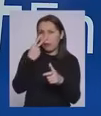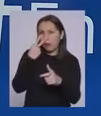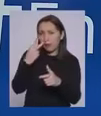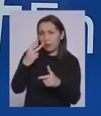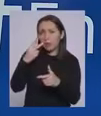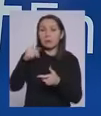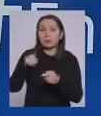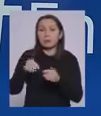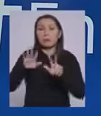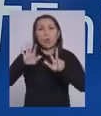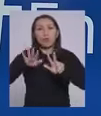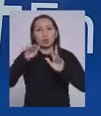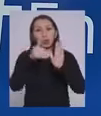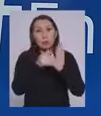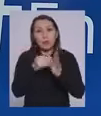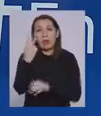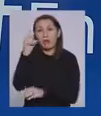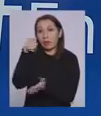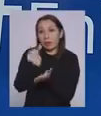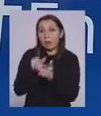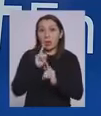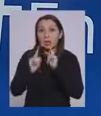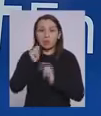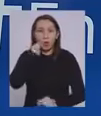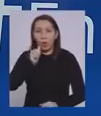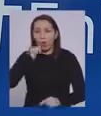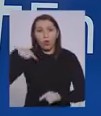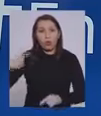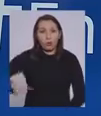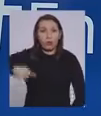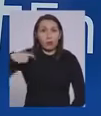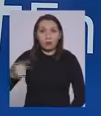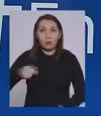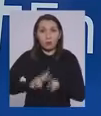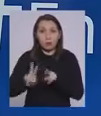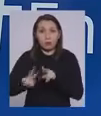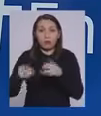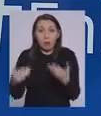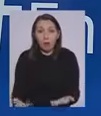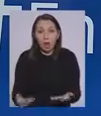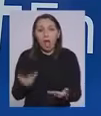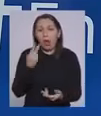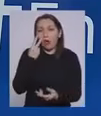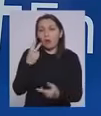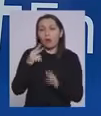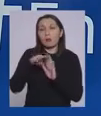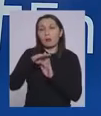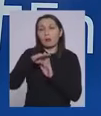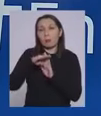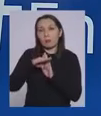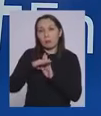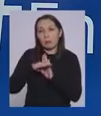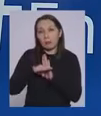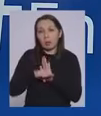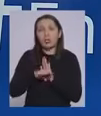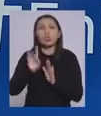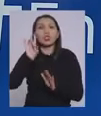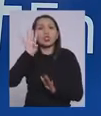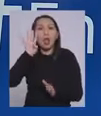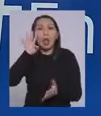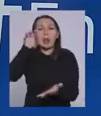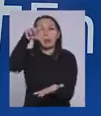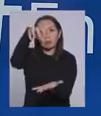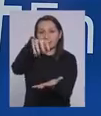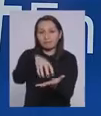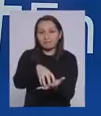los 18.000, 20.000 exámenes que estábamos realizando, ahora se ha visto reducido exclusivamente en